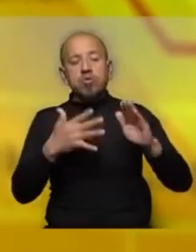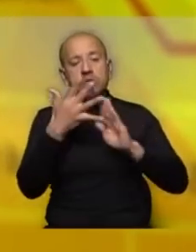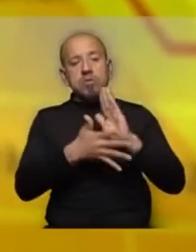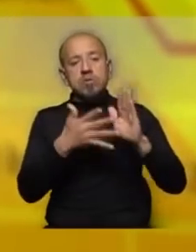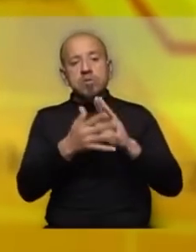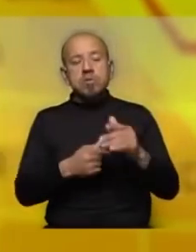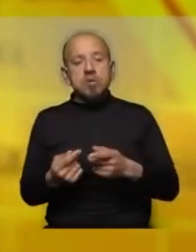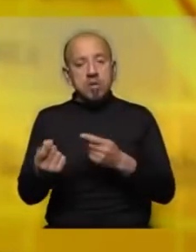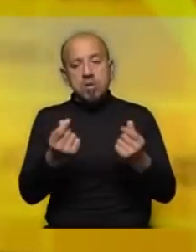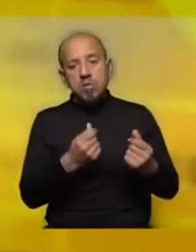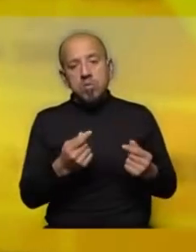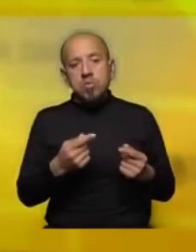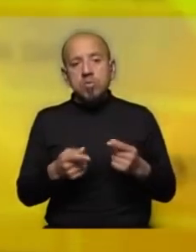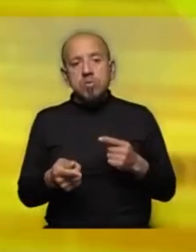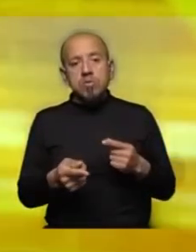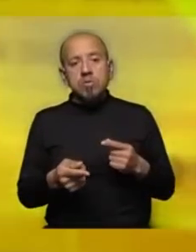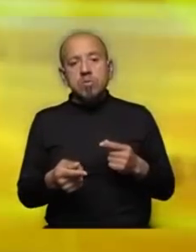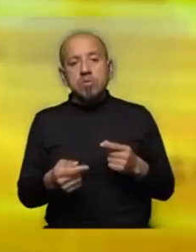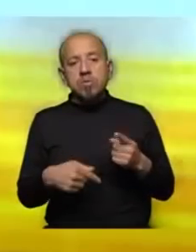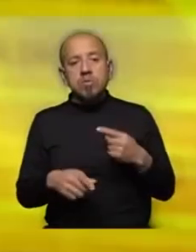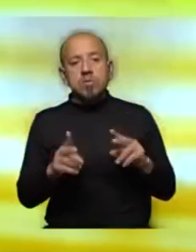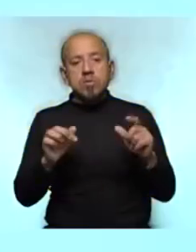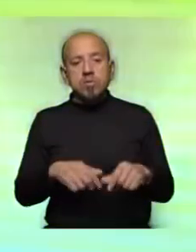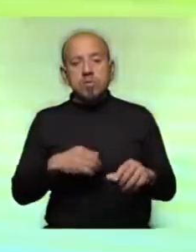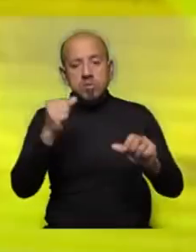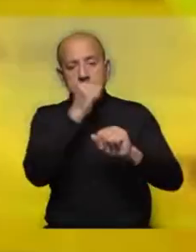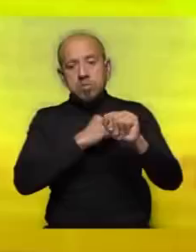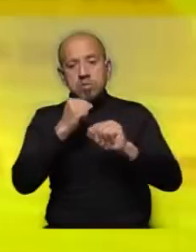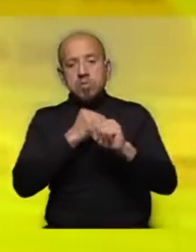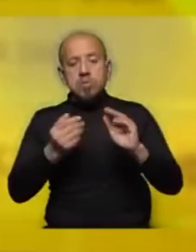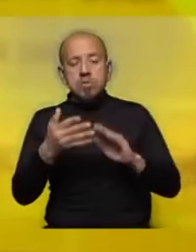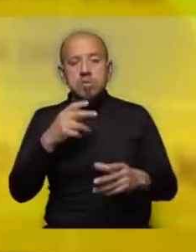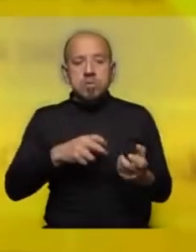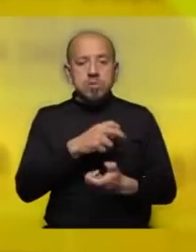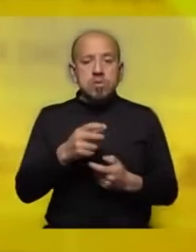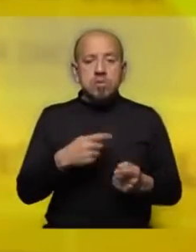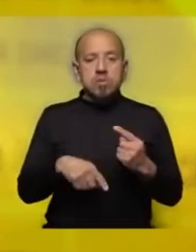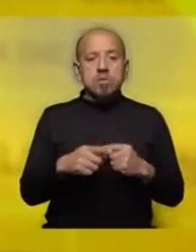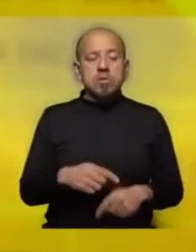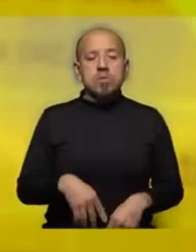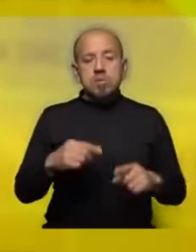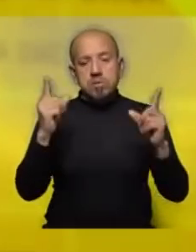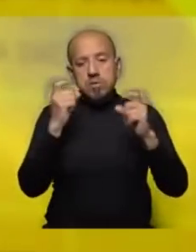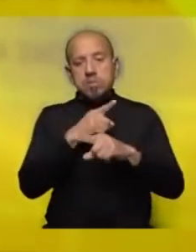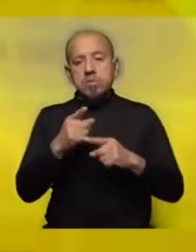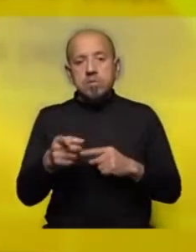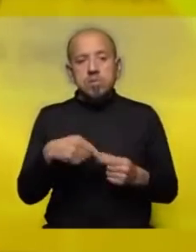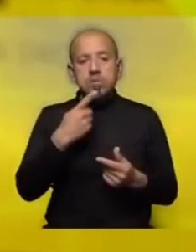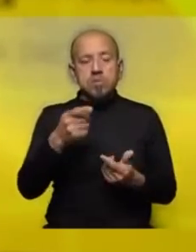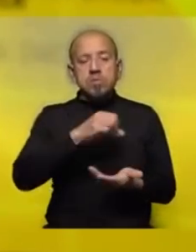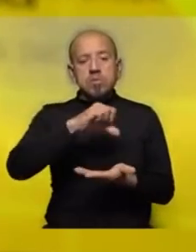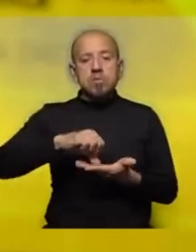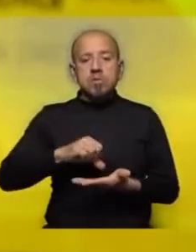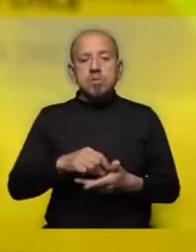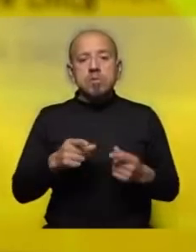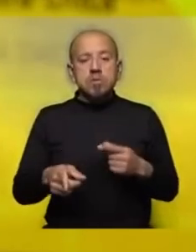de de de de cuestiones tecnológicas más complejas y que son difícilmente financiables en otros países y que en Uruguay